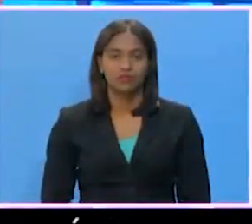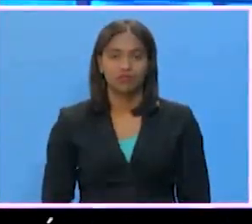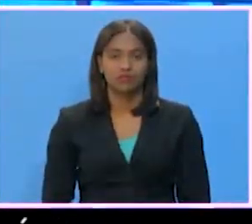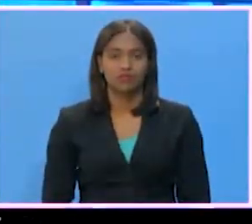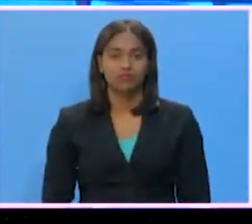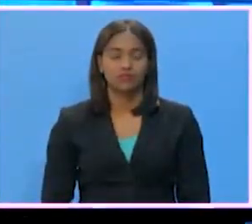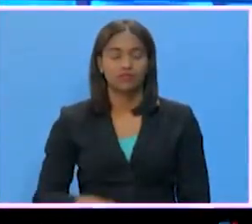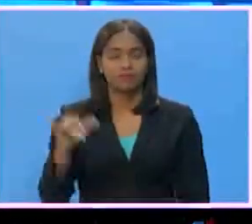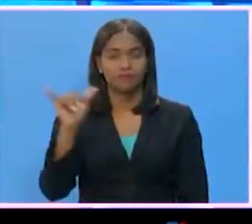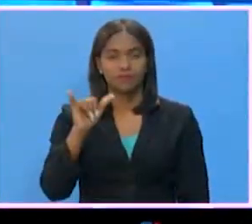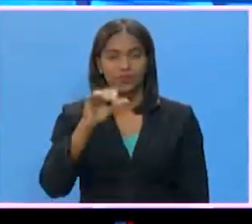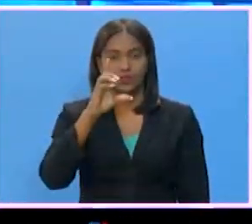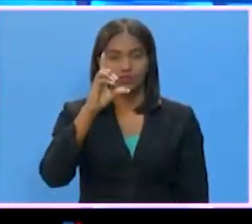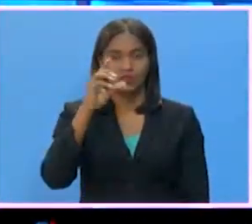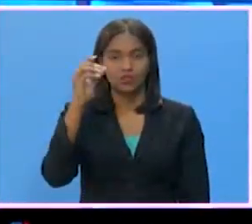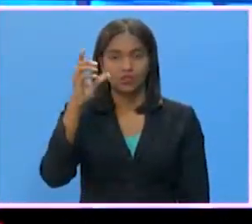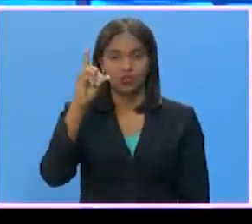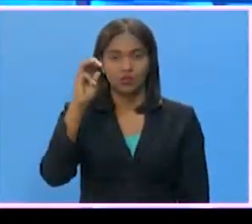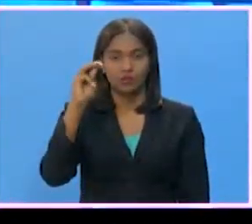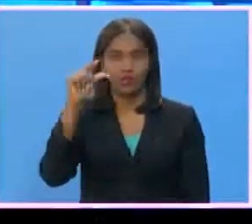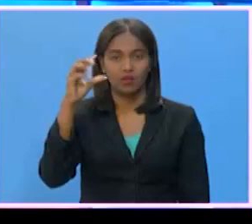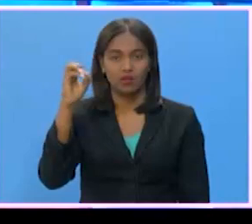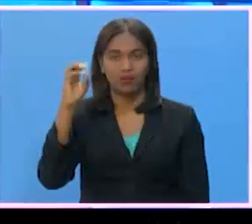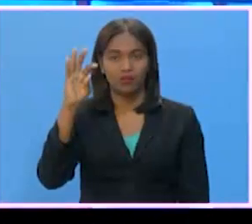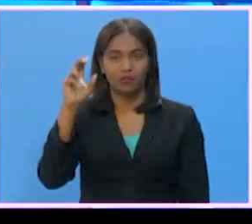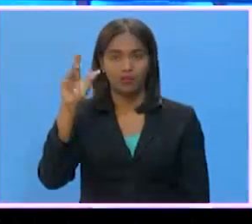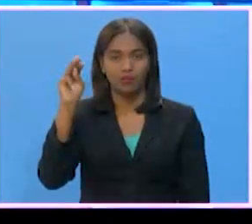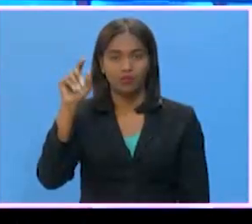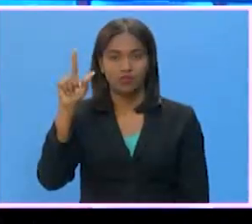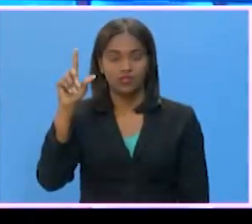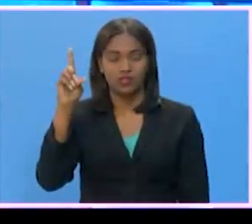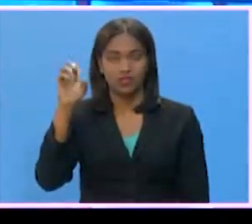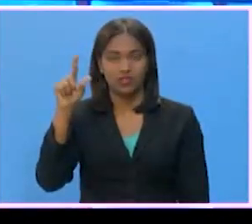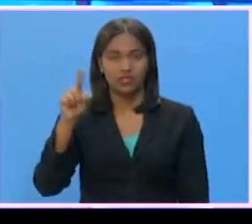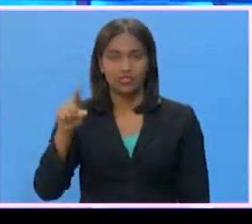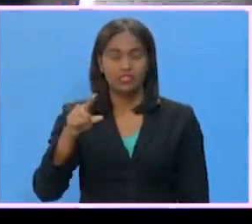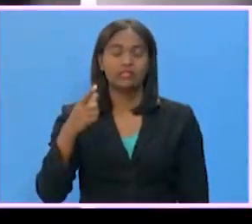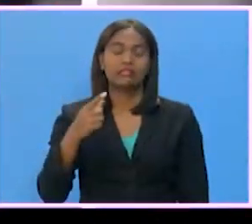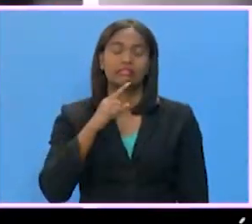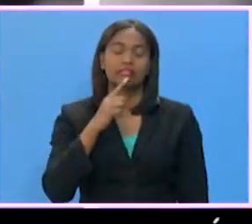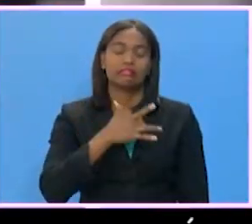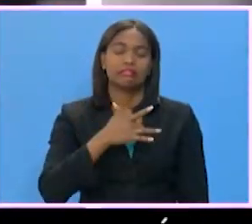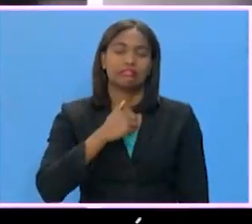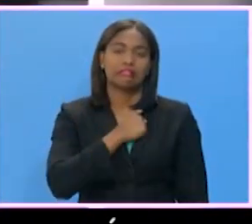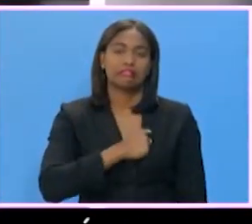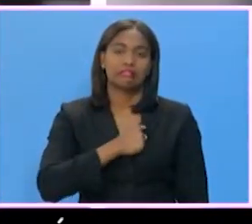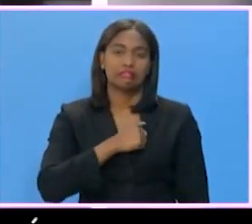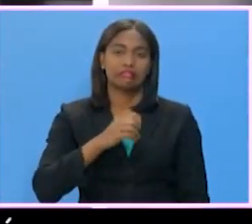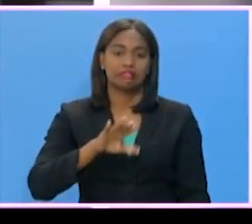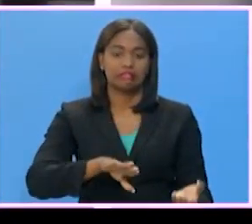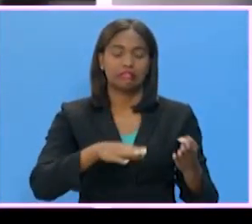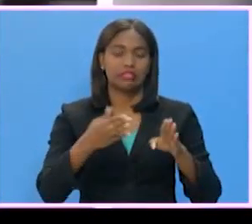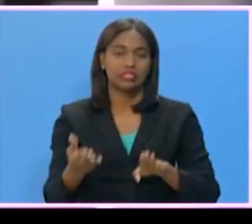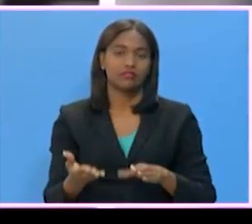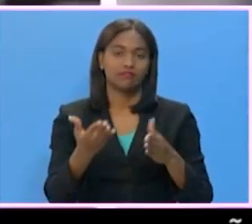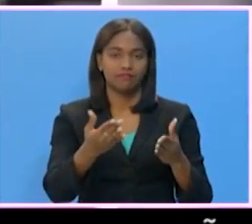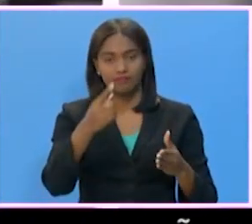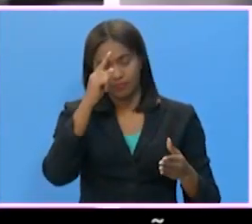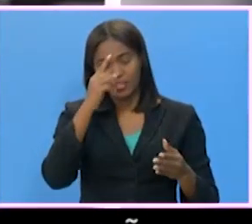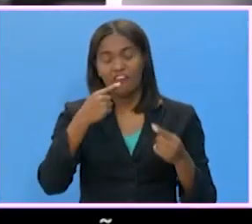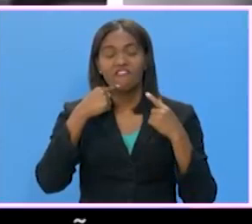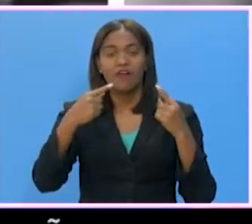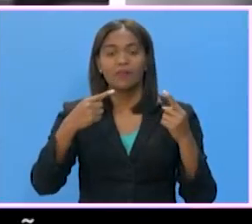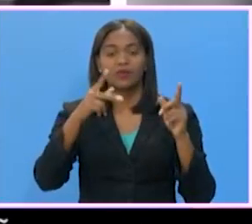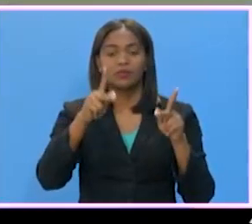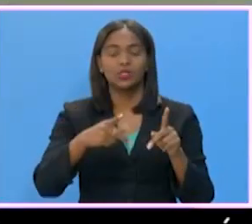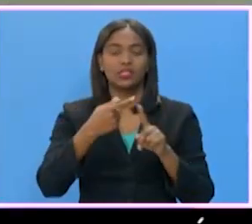De igual forma, Domingo Bermúdez, CEO de la televisora Color Visión, lamentó profundamente el fallecimiento del destacado